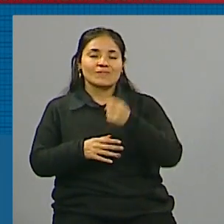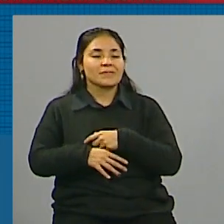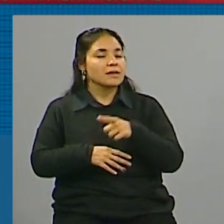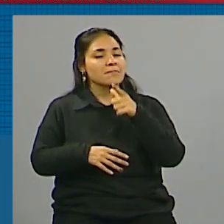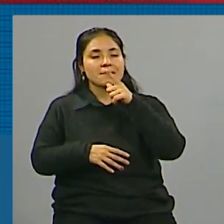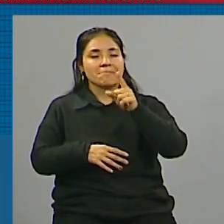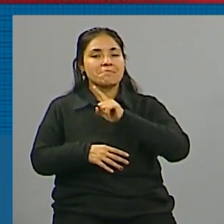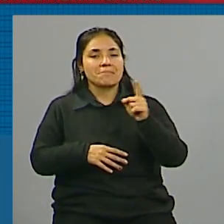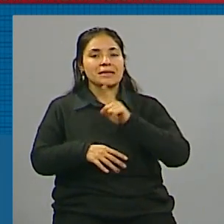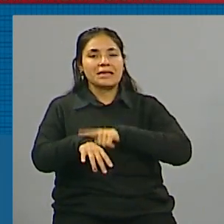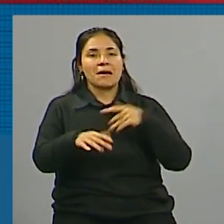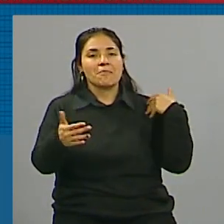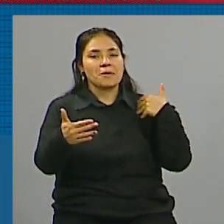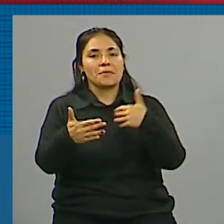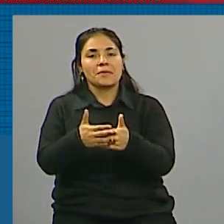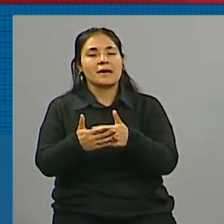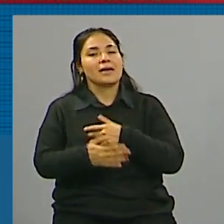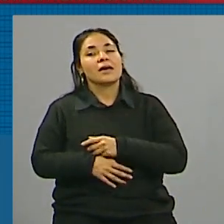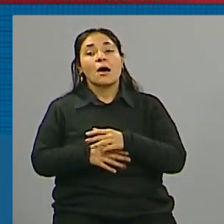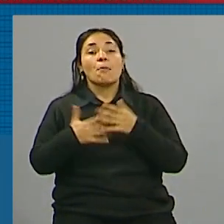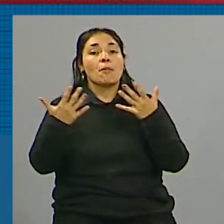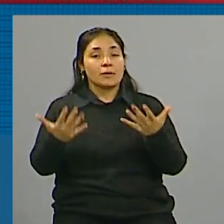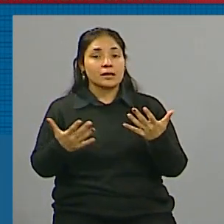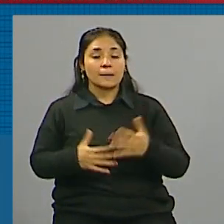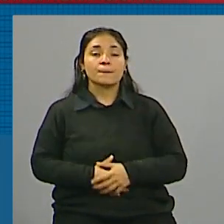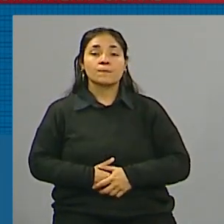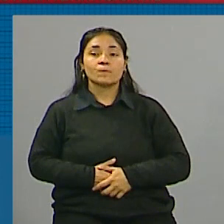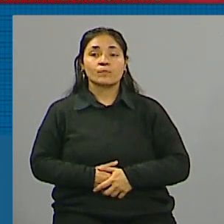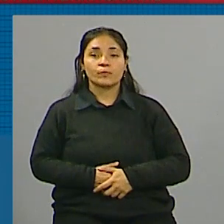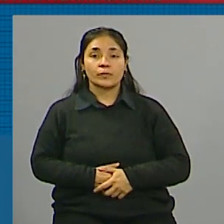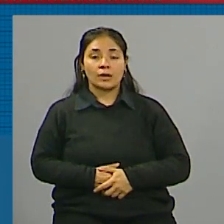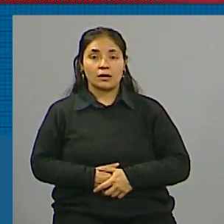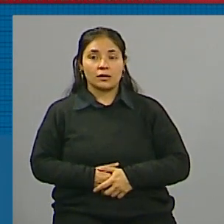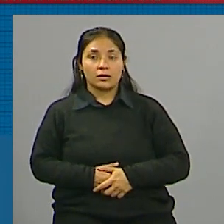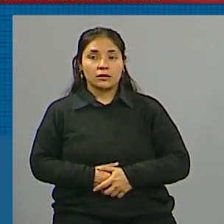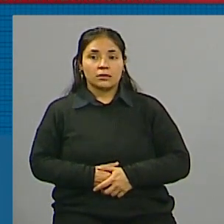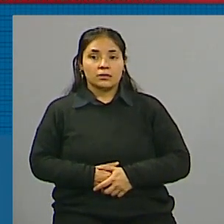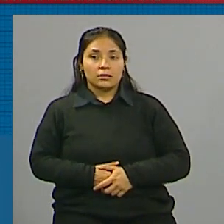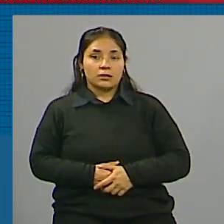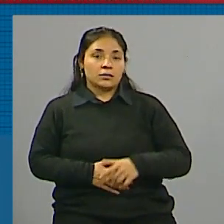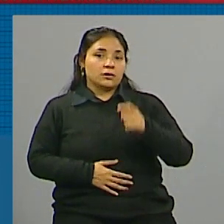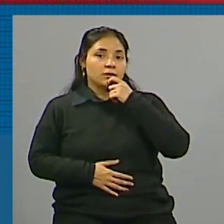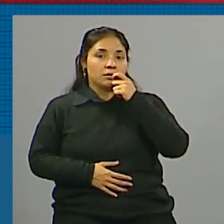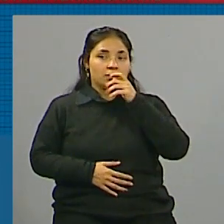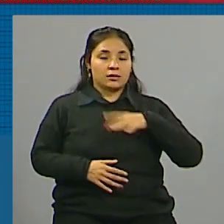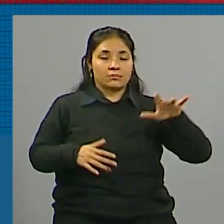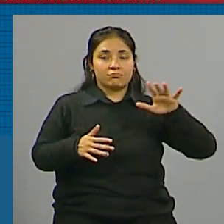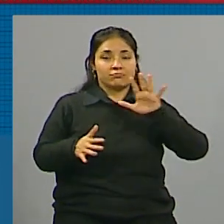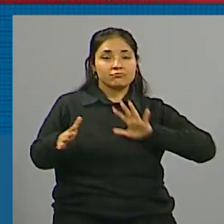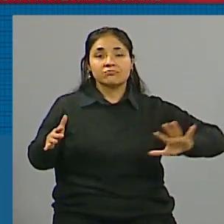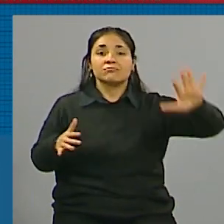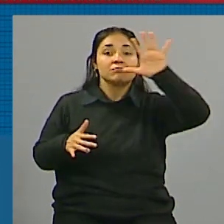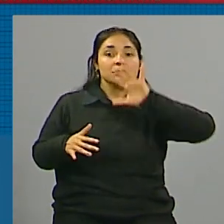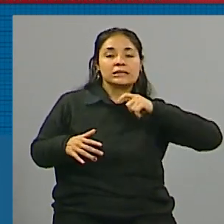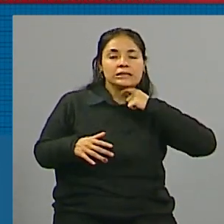superadora en el corto plazo. Sobre todo entendiendo que las herramientas que trató de usar Occidente no le han dado el